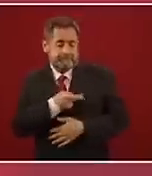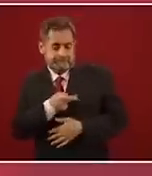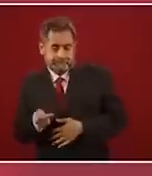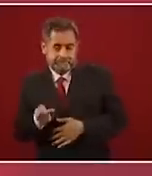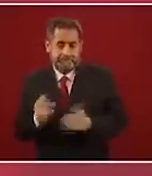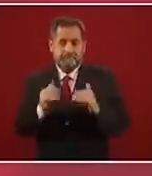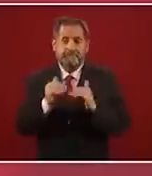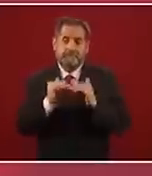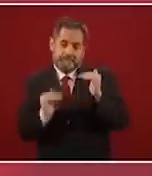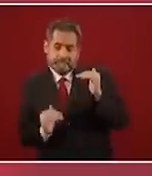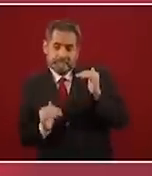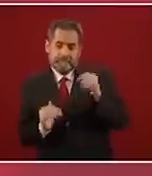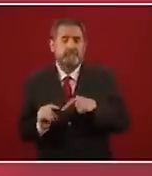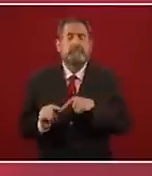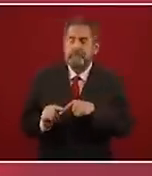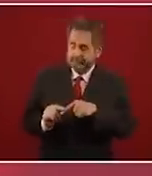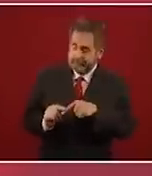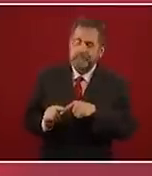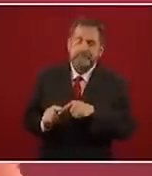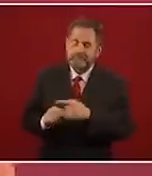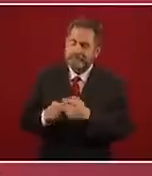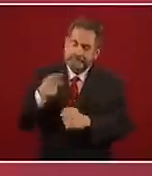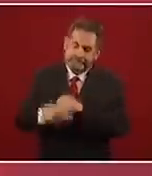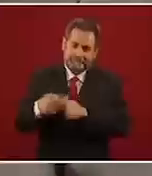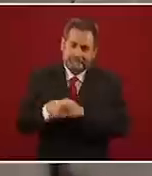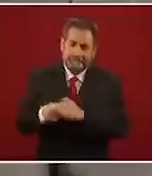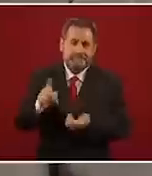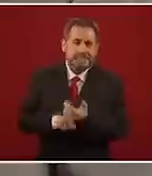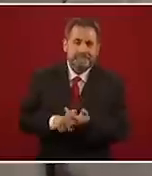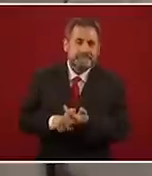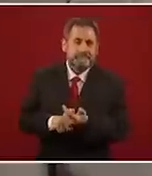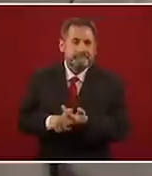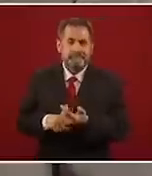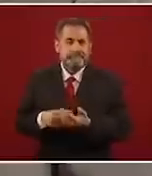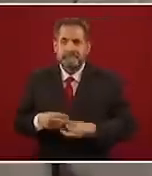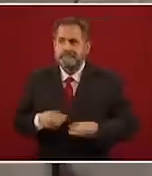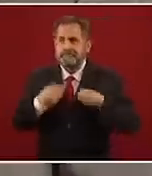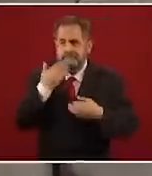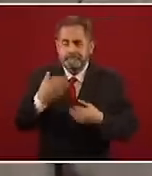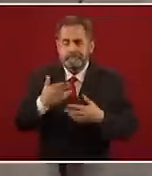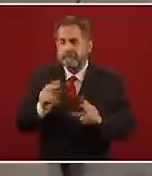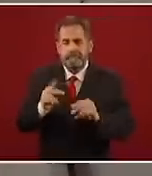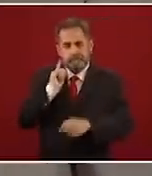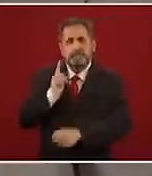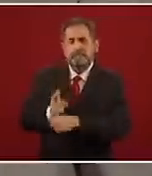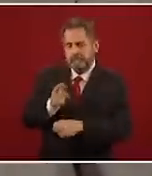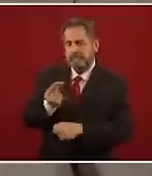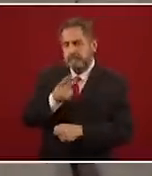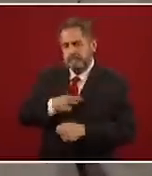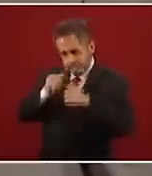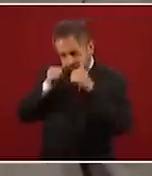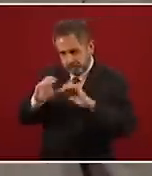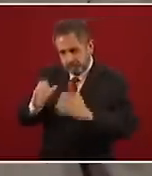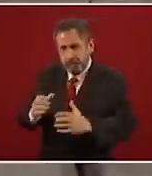desigualdad, son una grave amenaza a la pervivencia del país. Así es como lo identificamos. Entonces, en